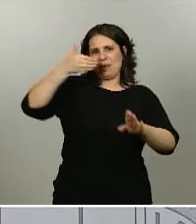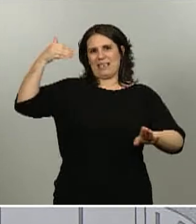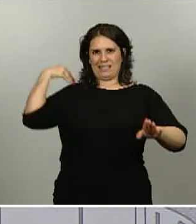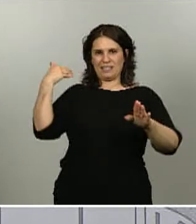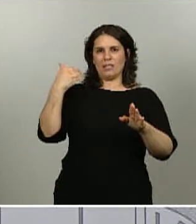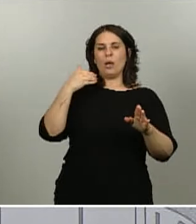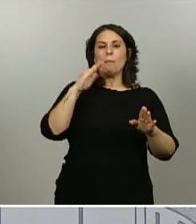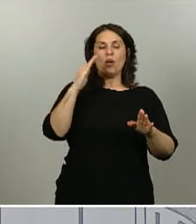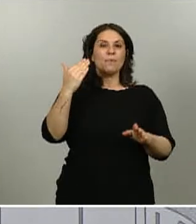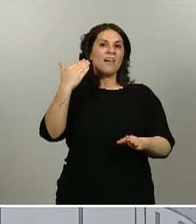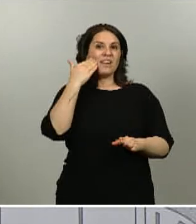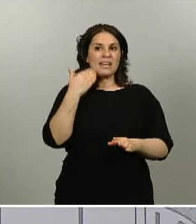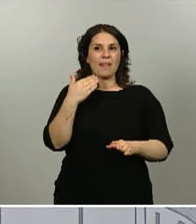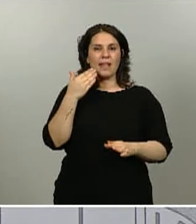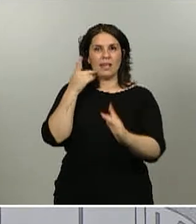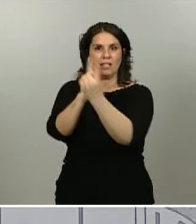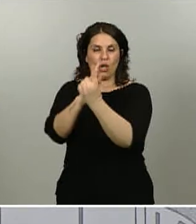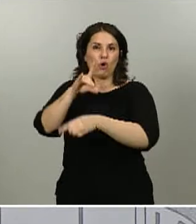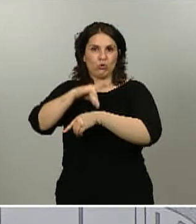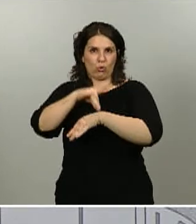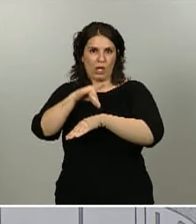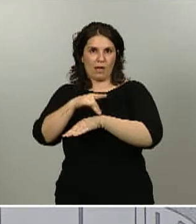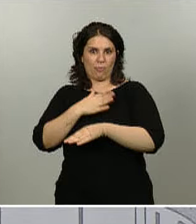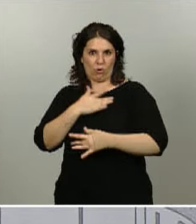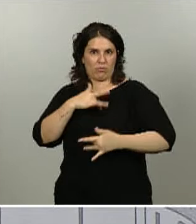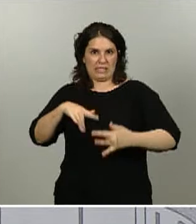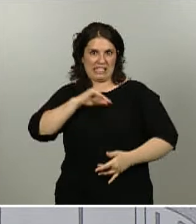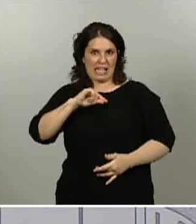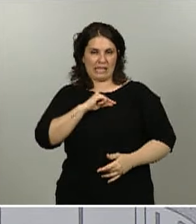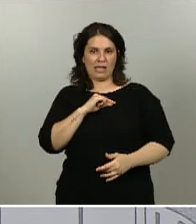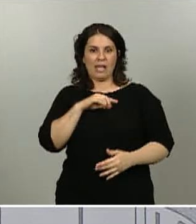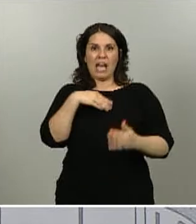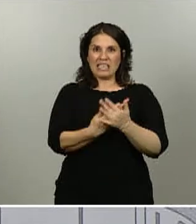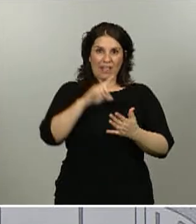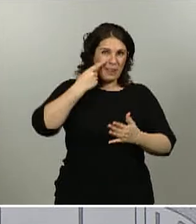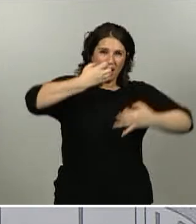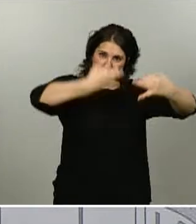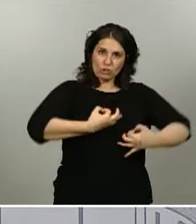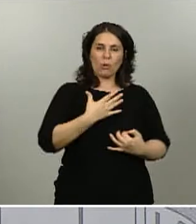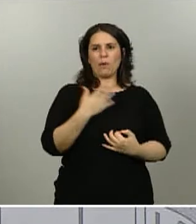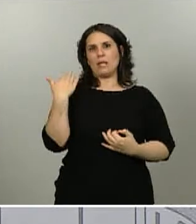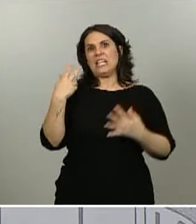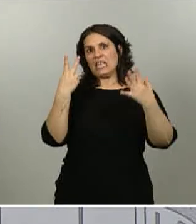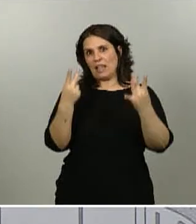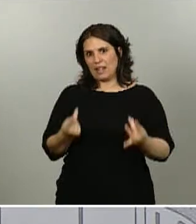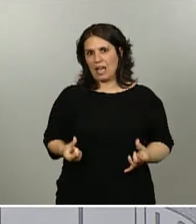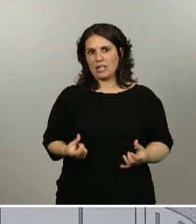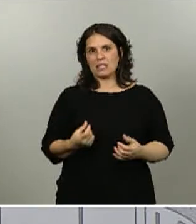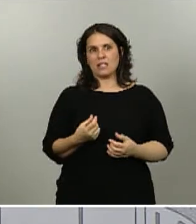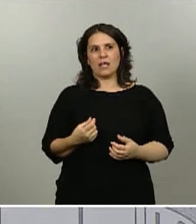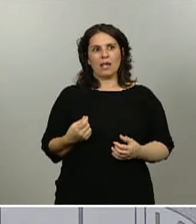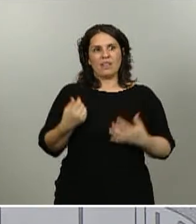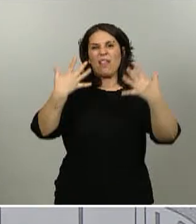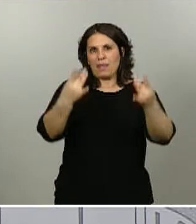del diagnóstico, antes pasaban promedios de 7 días, 10 días, hasta a veces incluso 30 o 40 días, ahora mismo